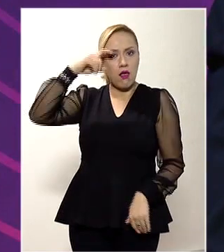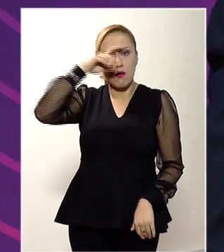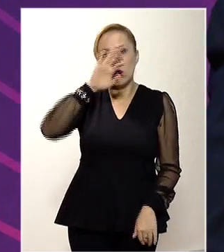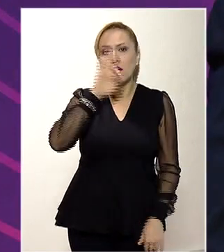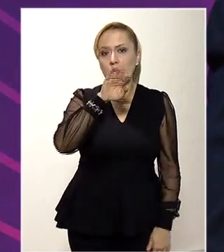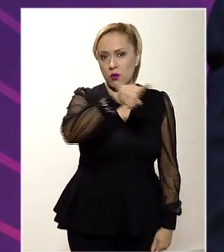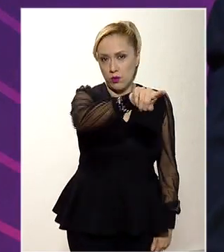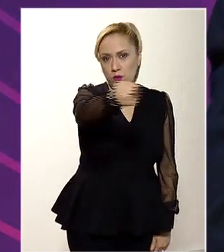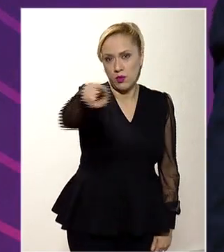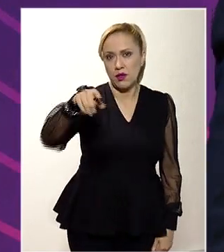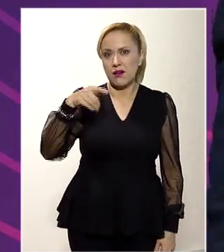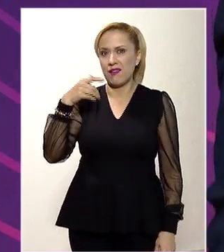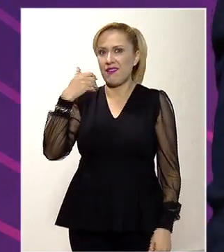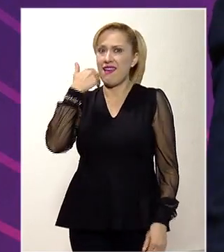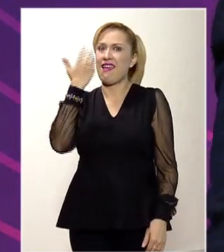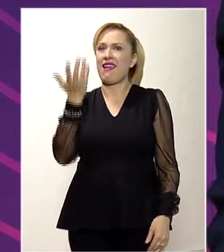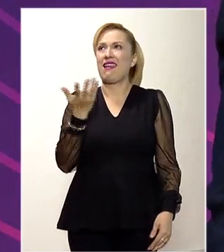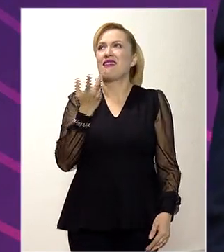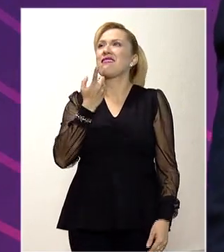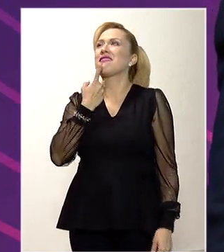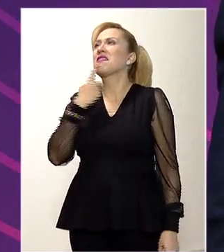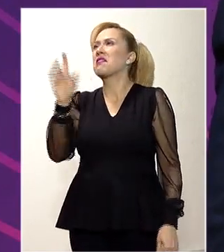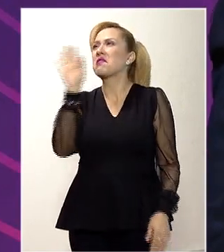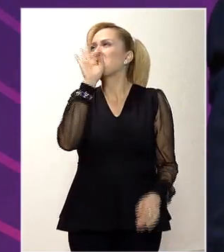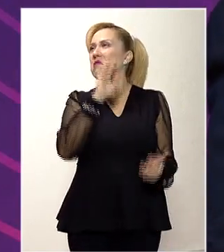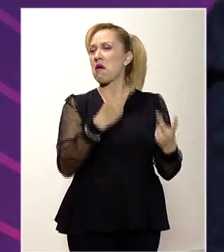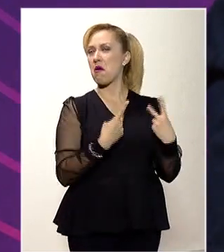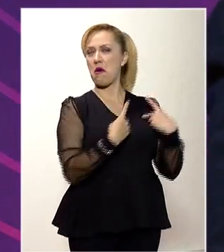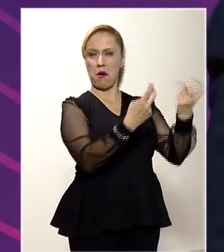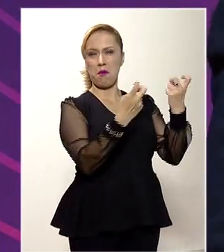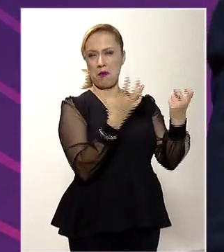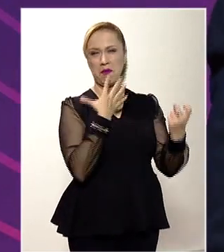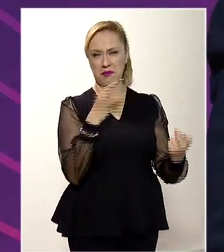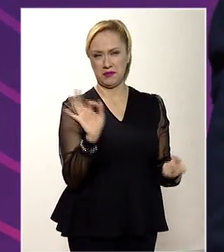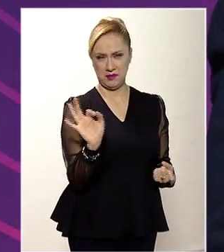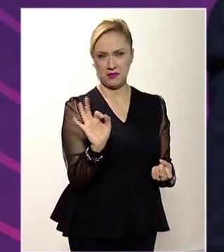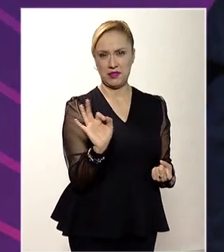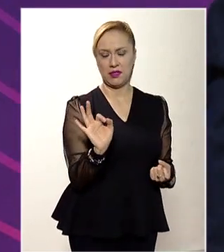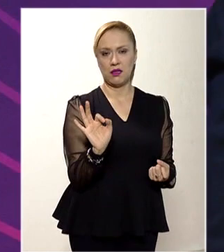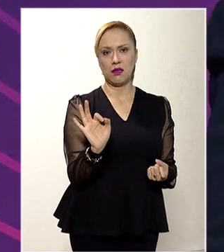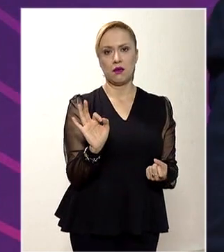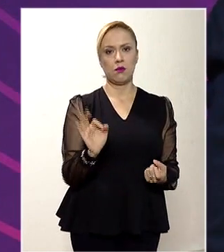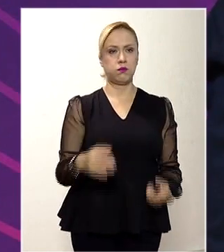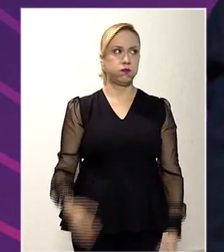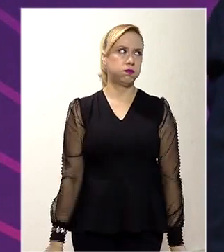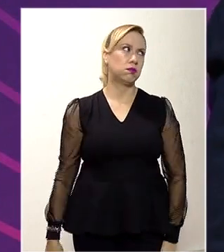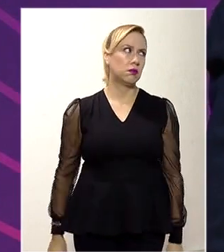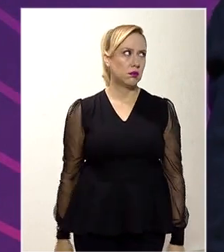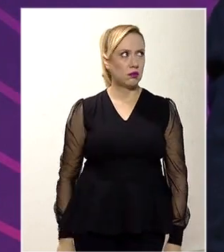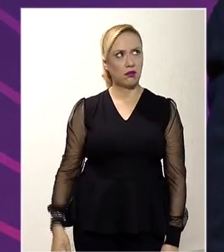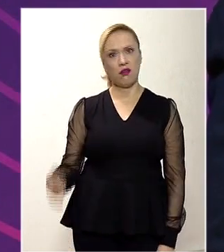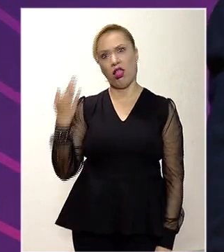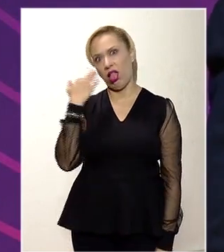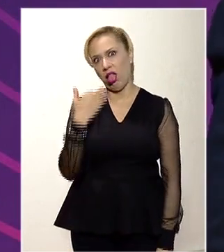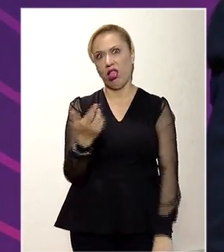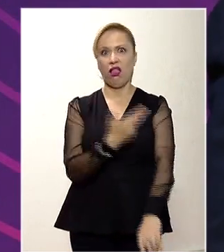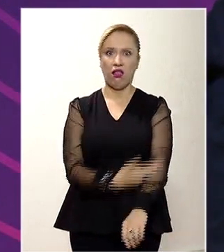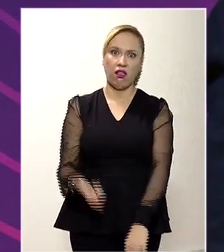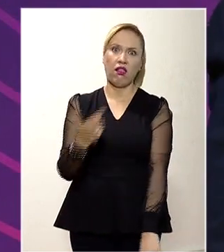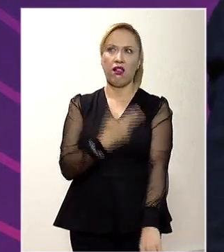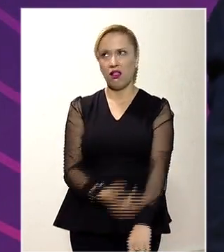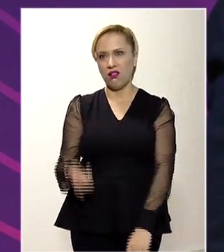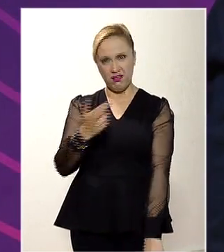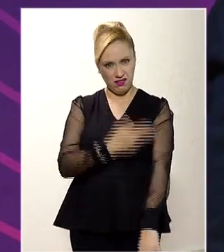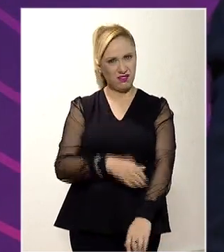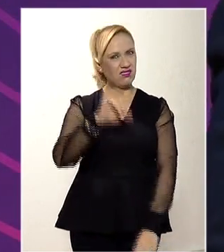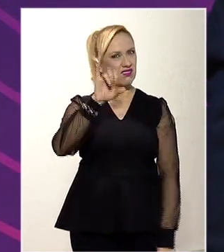la experiencia de querer denunciar la cosa más sencilla como un robo, ¿no? Y es toda una experiencia traumática, Sí.